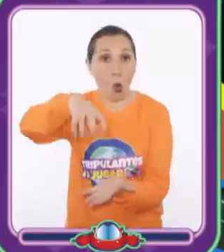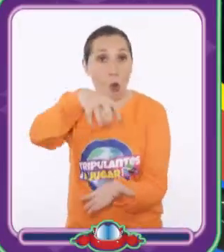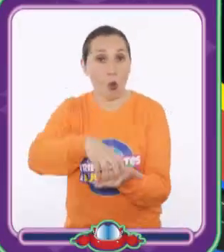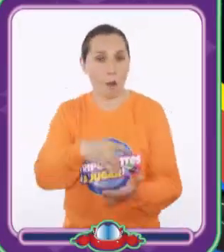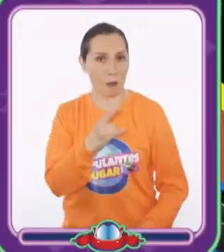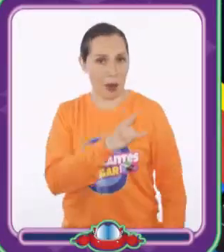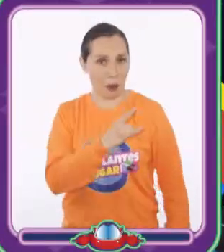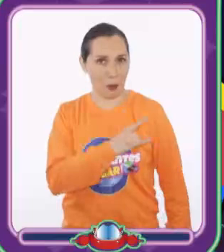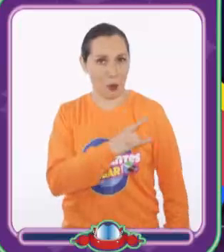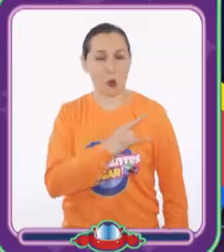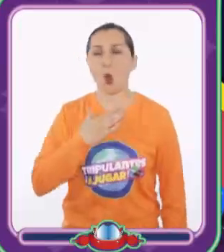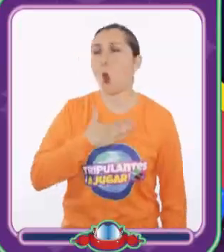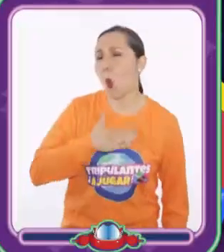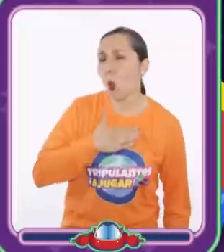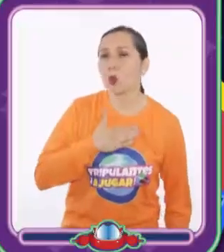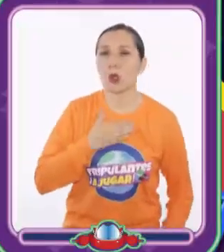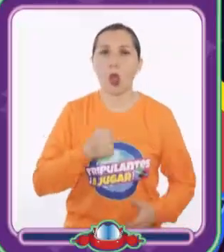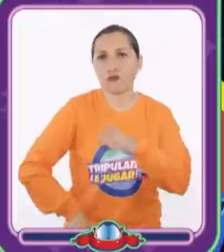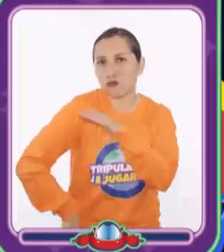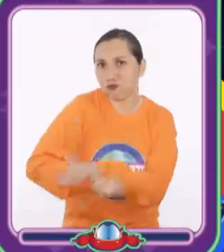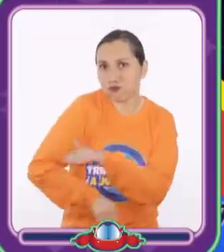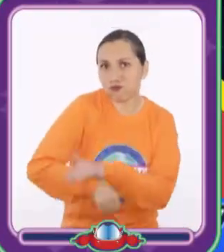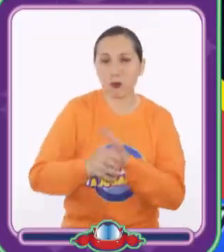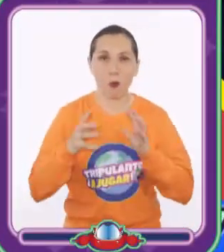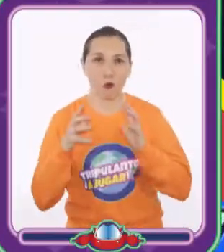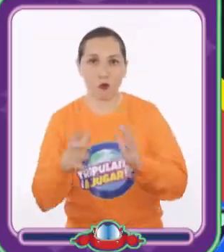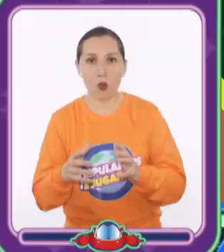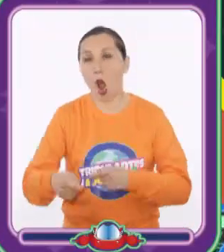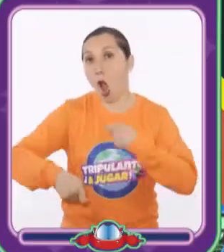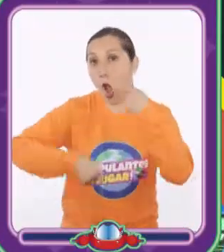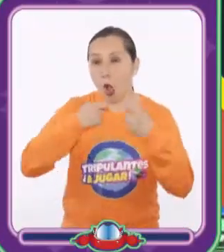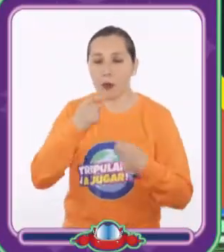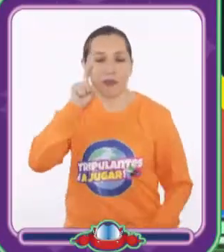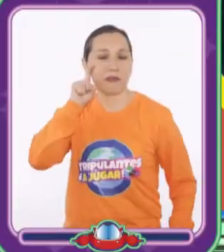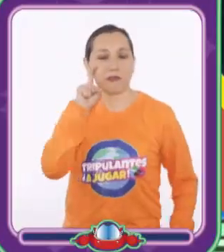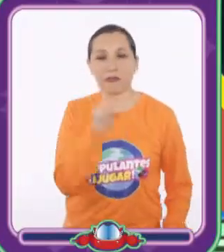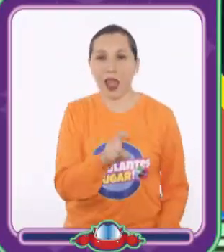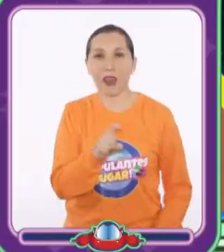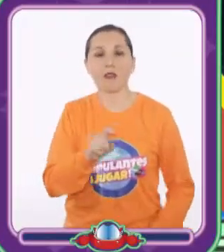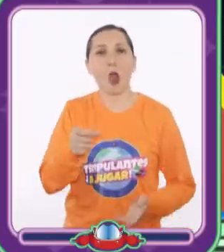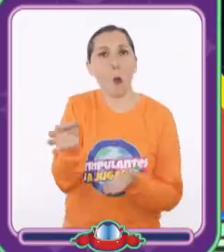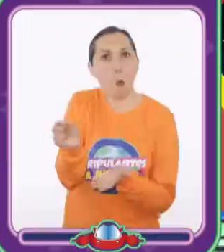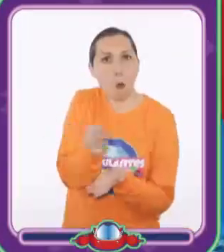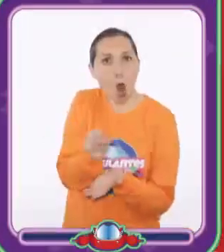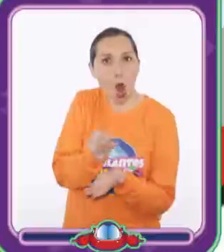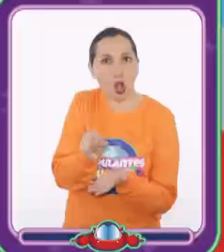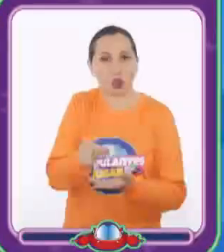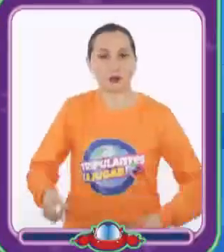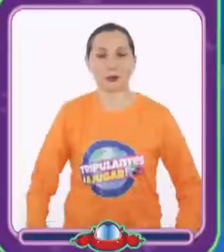jugar fútbol y su comida favorita son los porotos.